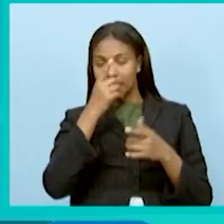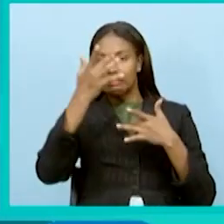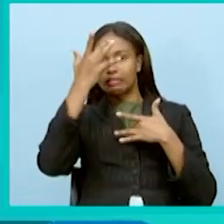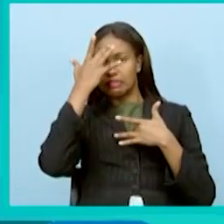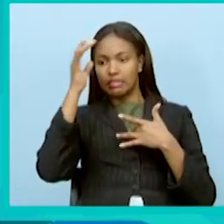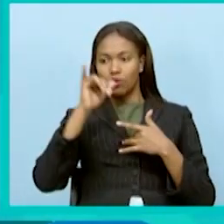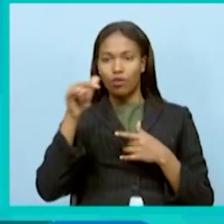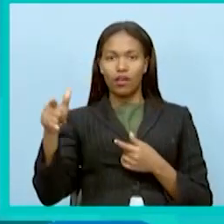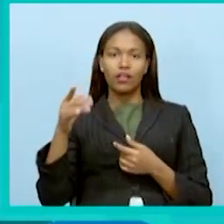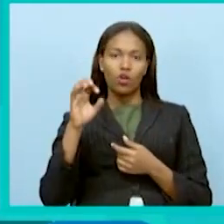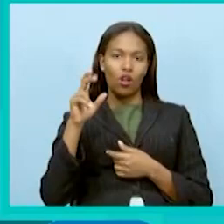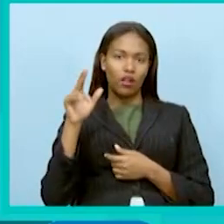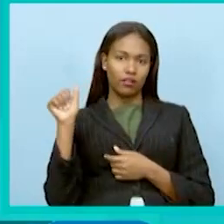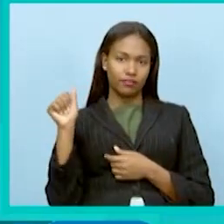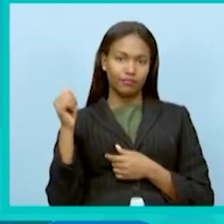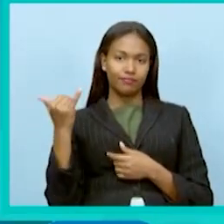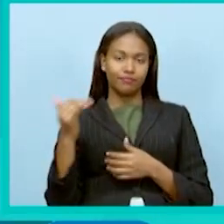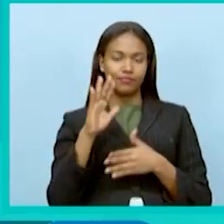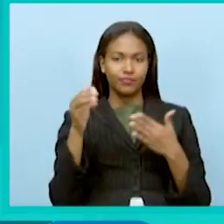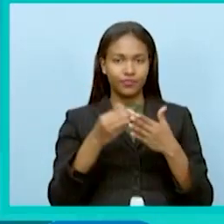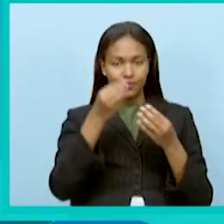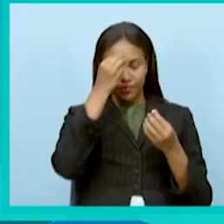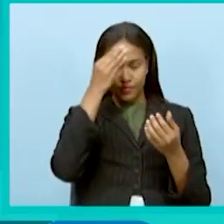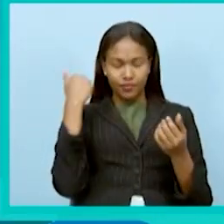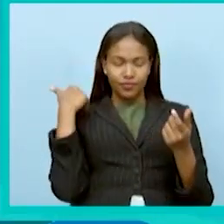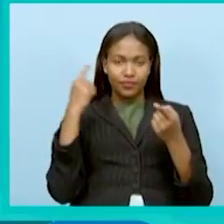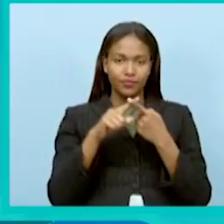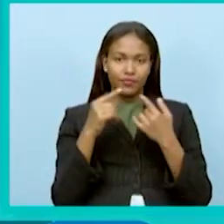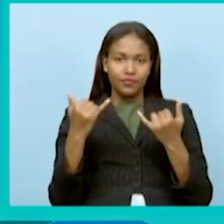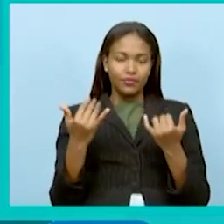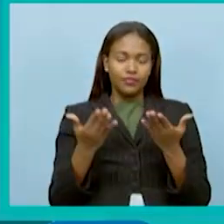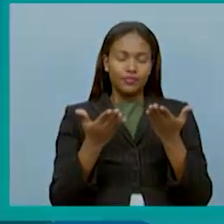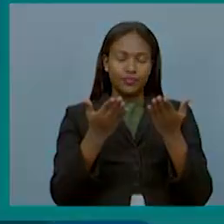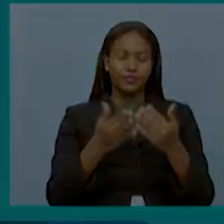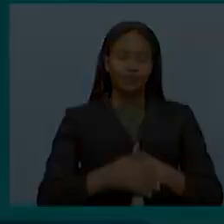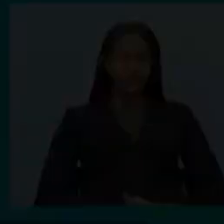esta enfermedad. Es toda la información que tengo por el momento. Ahora retorno contigo.